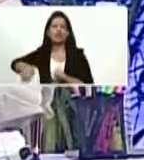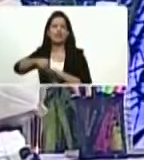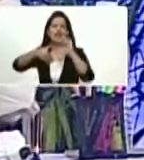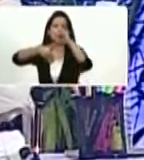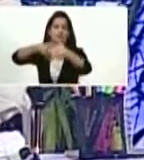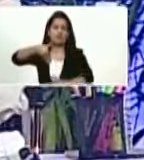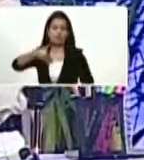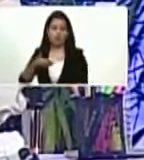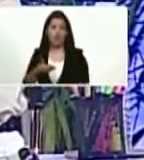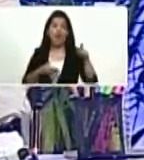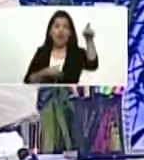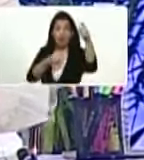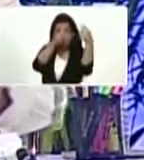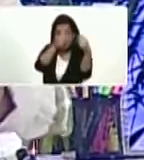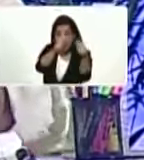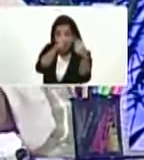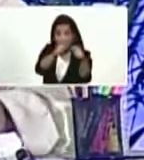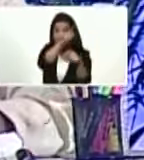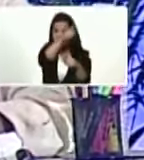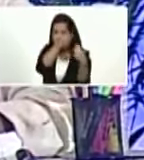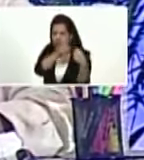Quiere desgajar, destruir